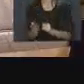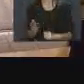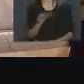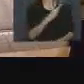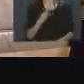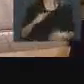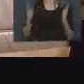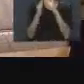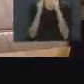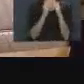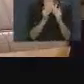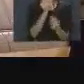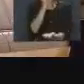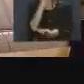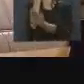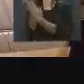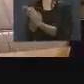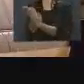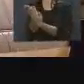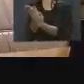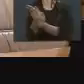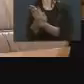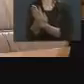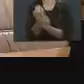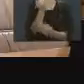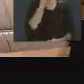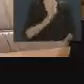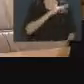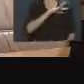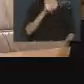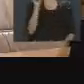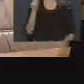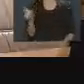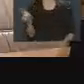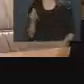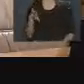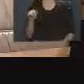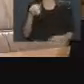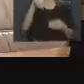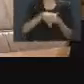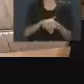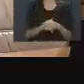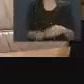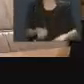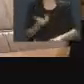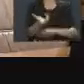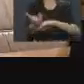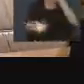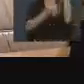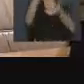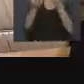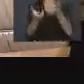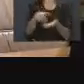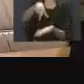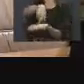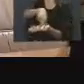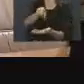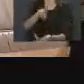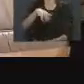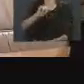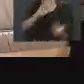criminalmente contra los seremis que votaran de una manera un atentado incendiario contra las seremía de